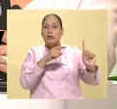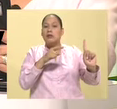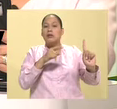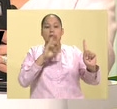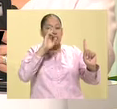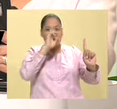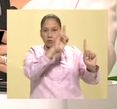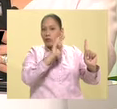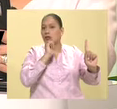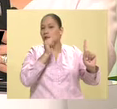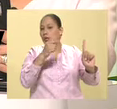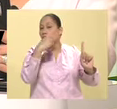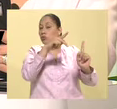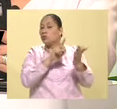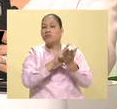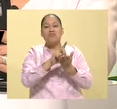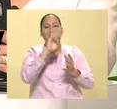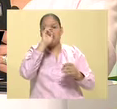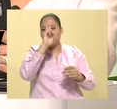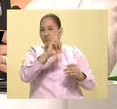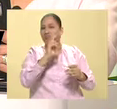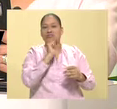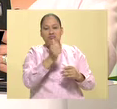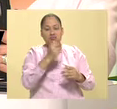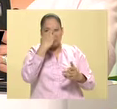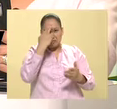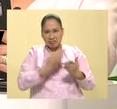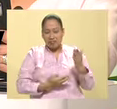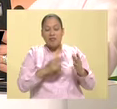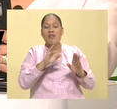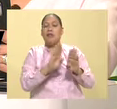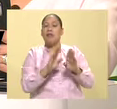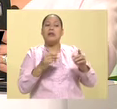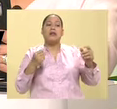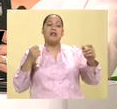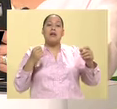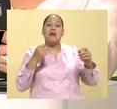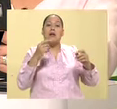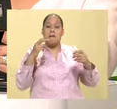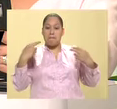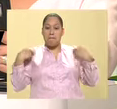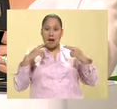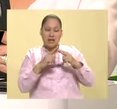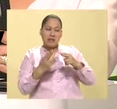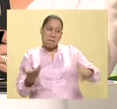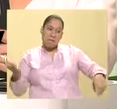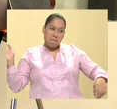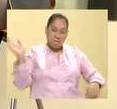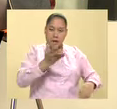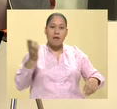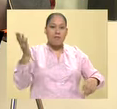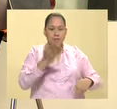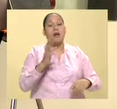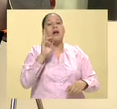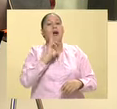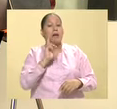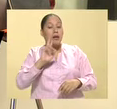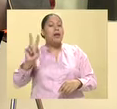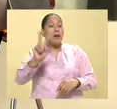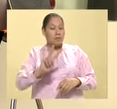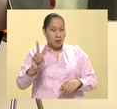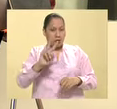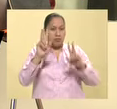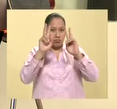se le respetaron sus derechos y fue víctima de violencia por parte de su propia maestra. Pero bueno, eso lo vamos a ver el viernes. Eso está muy